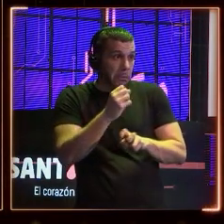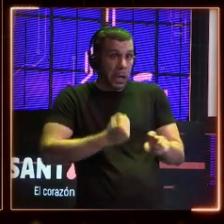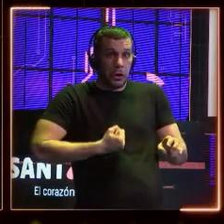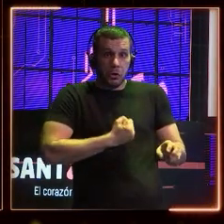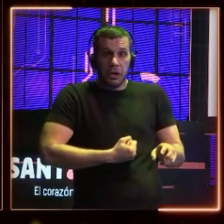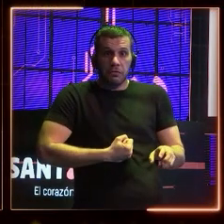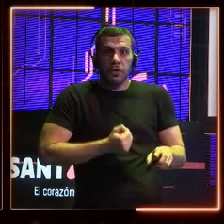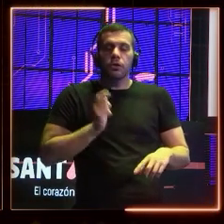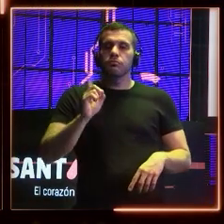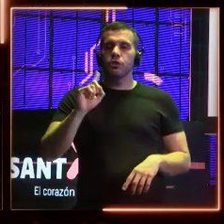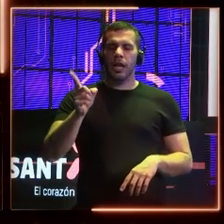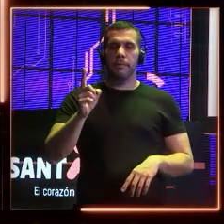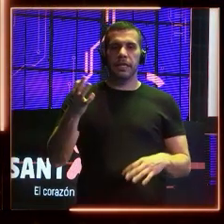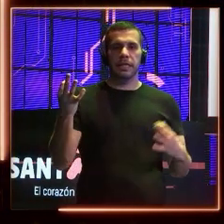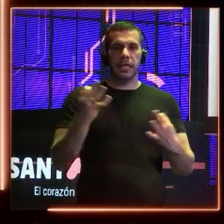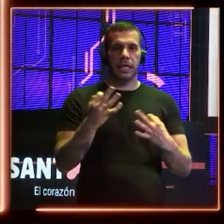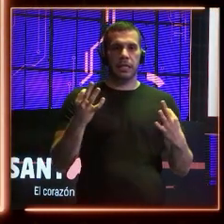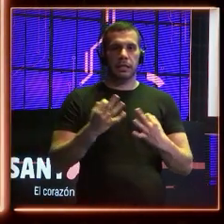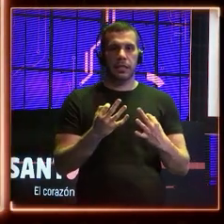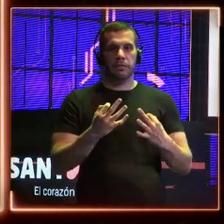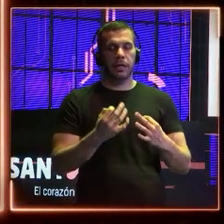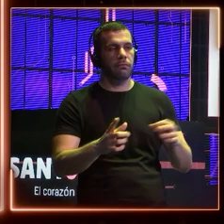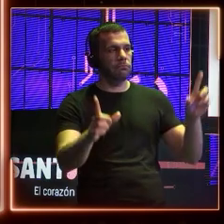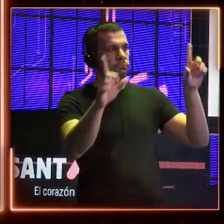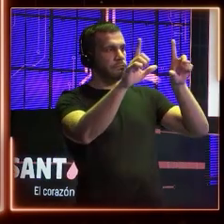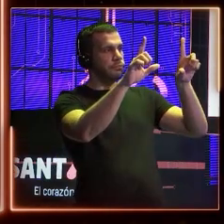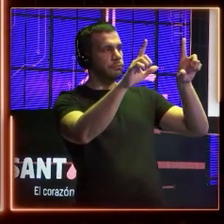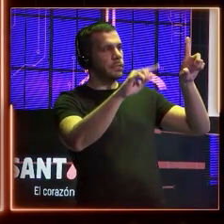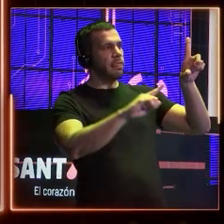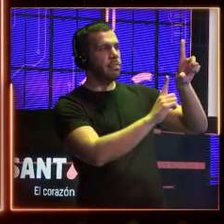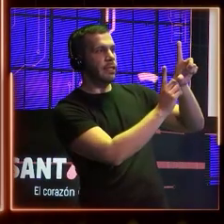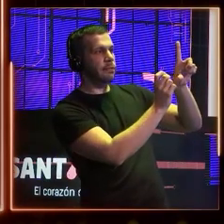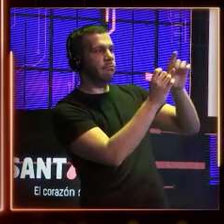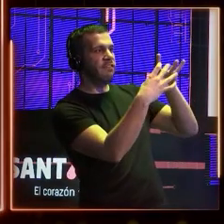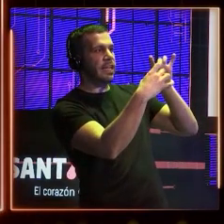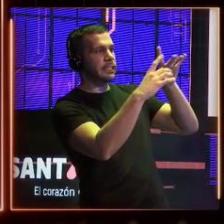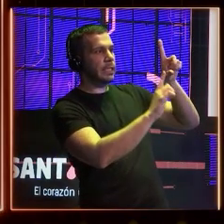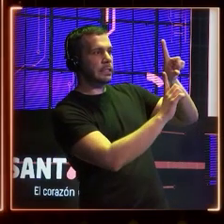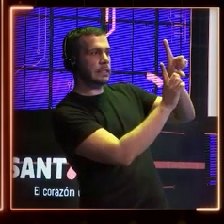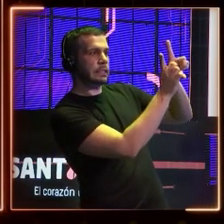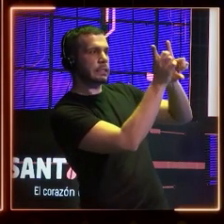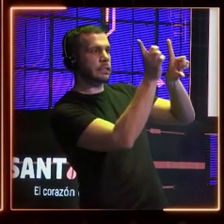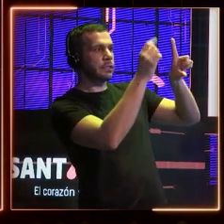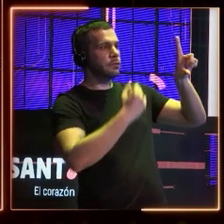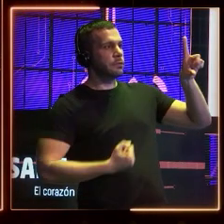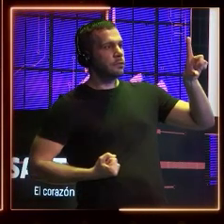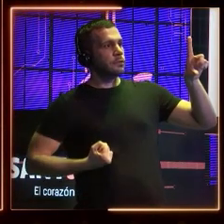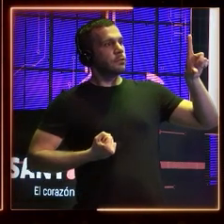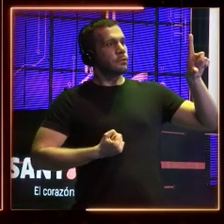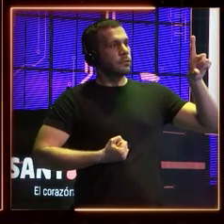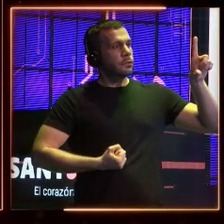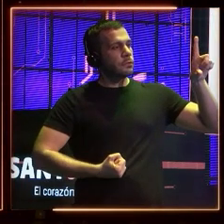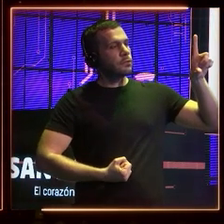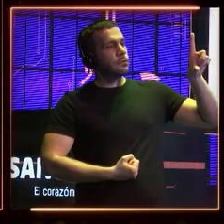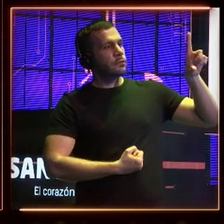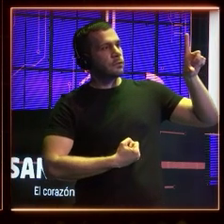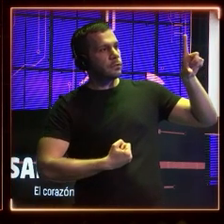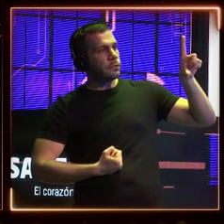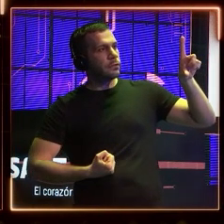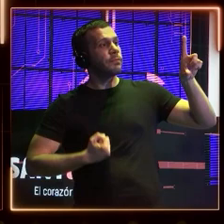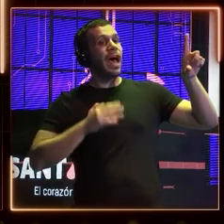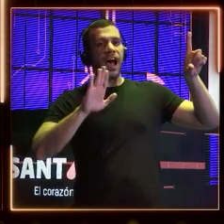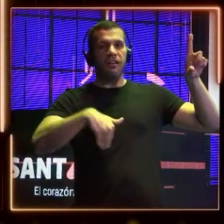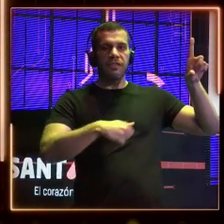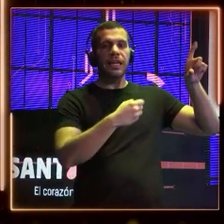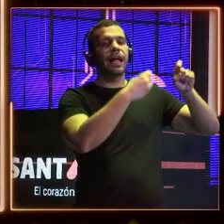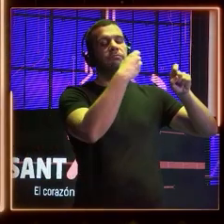recorrer en la dirección que le indica el sistema la barriga de la persona que está interesada eh embarazada y le va a dar los datos de En